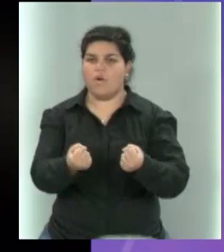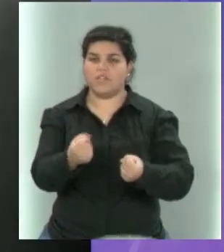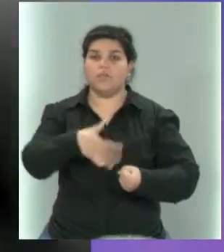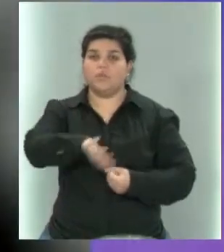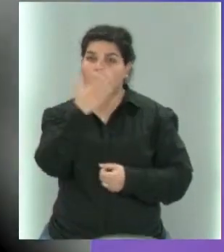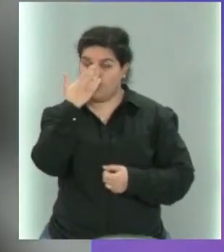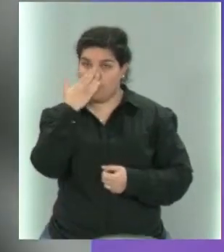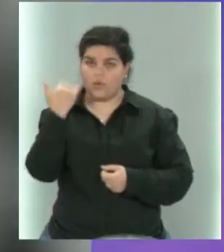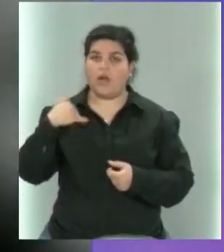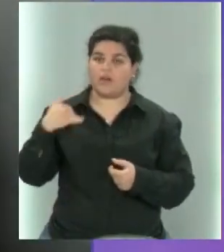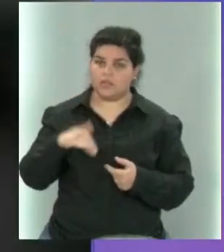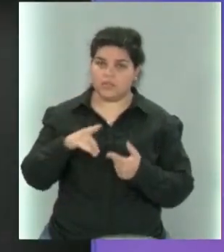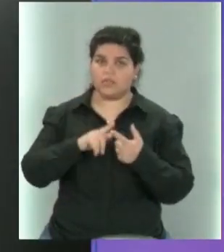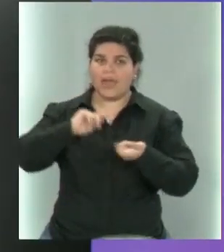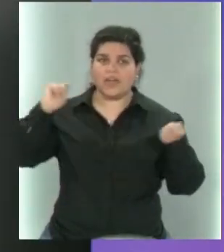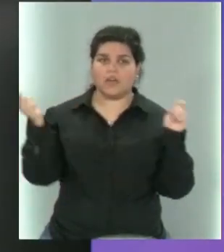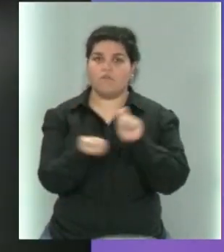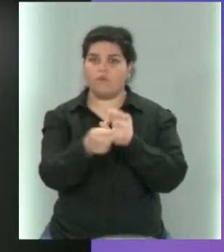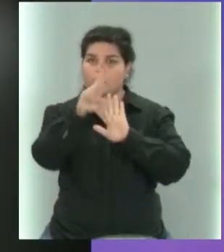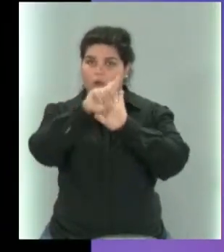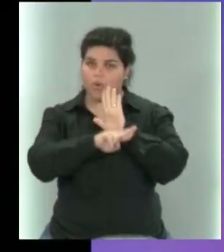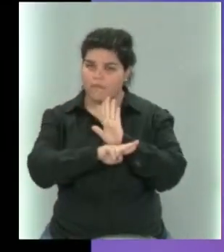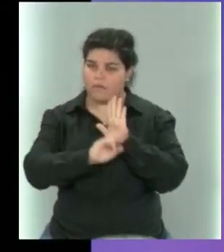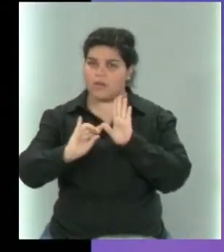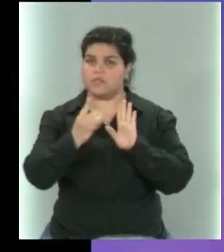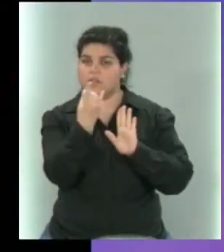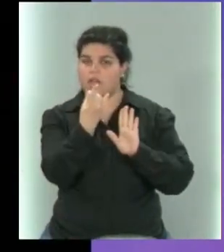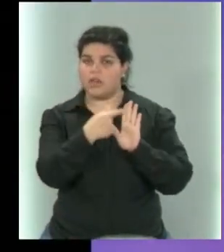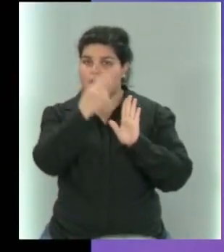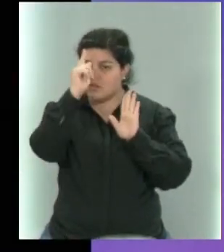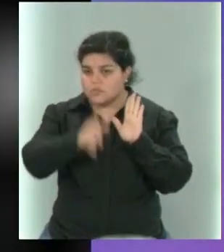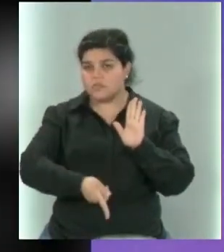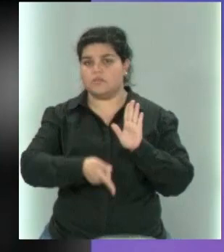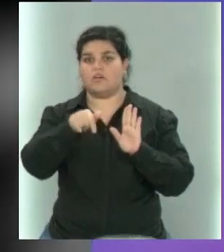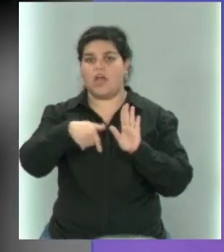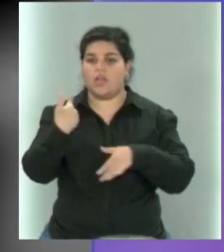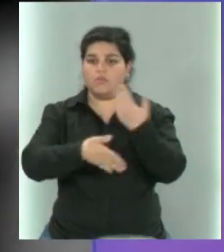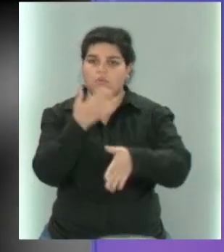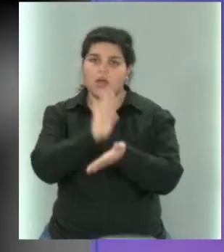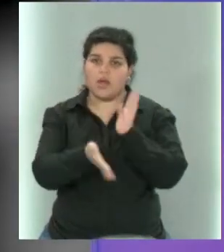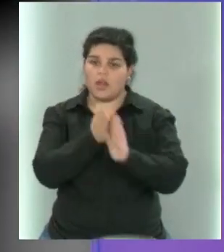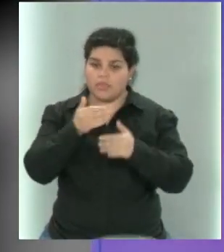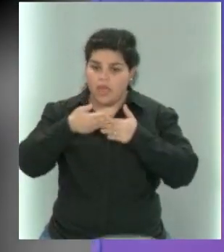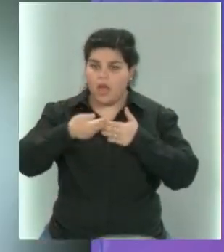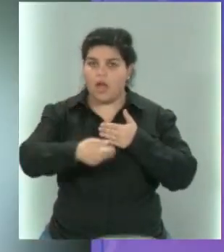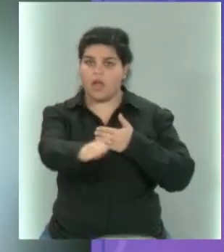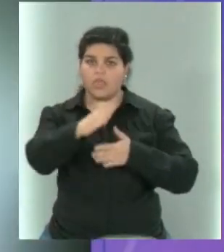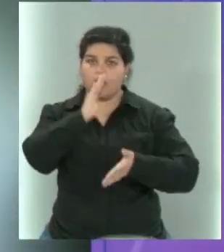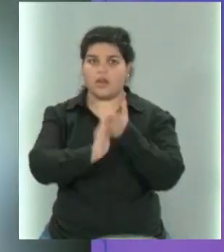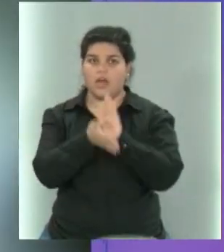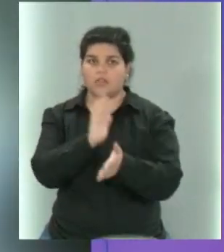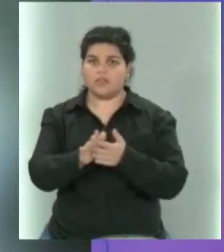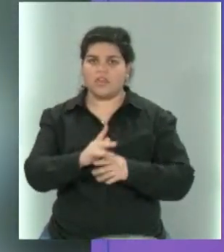en la Argentina, la reforma universitaria fue gratuita desde entonces en adelante. Querían que